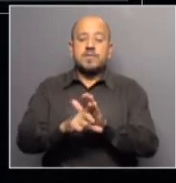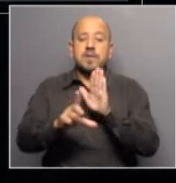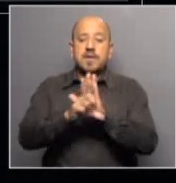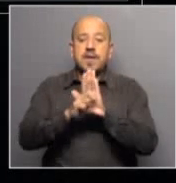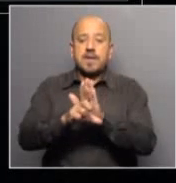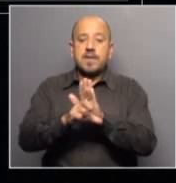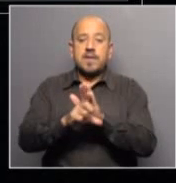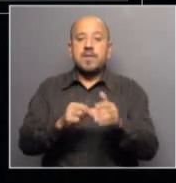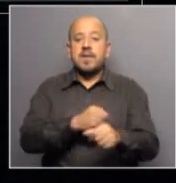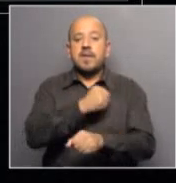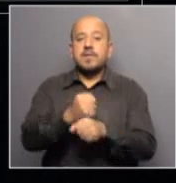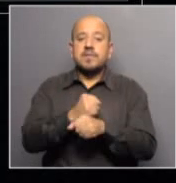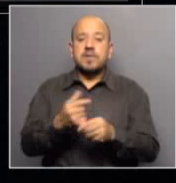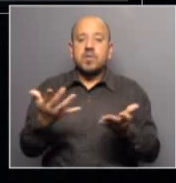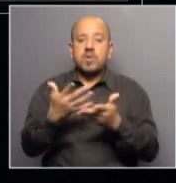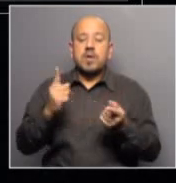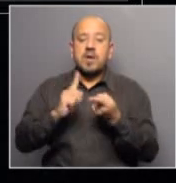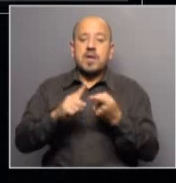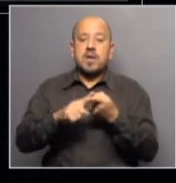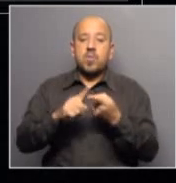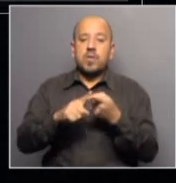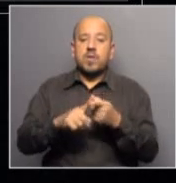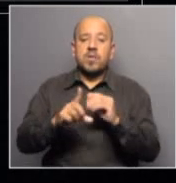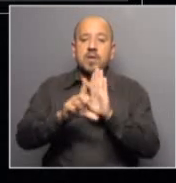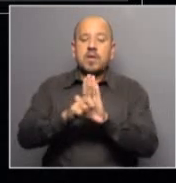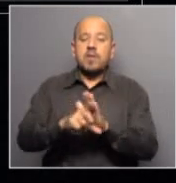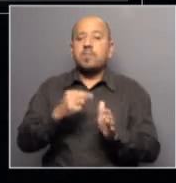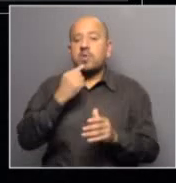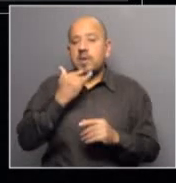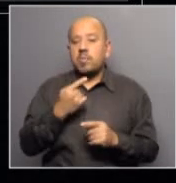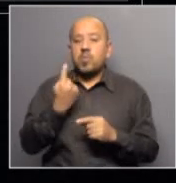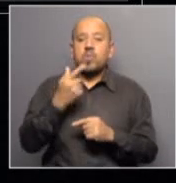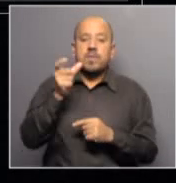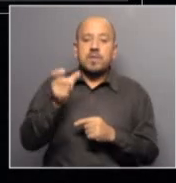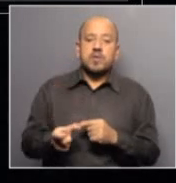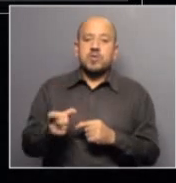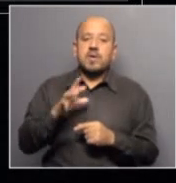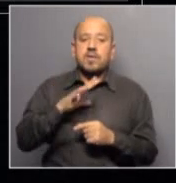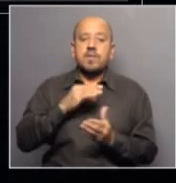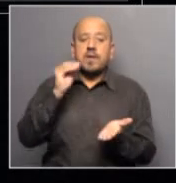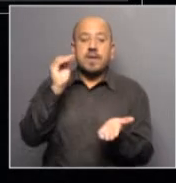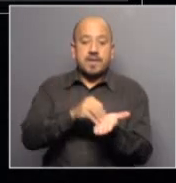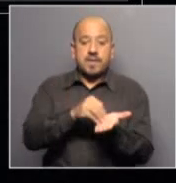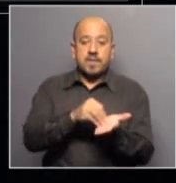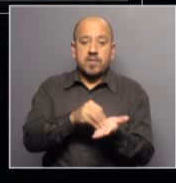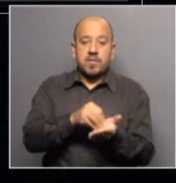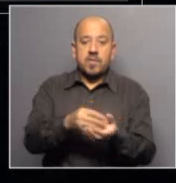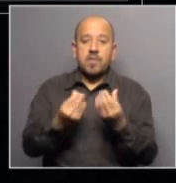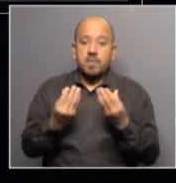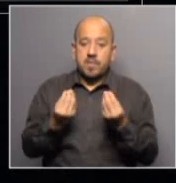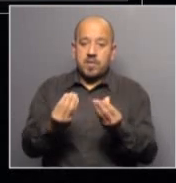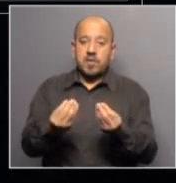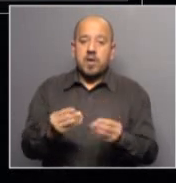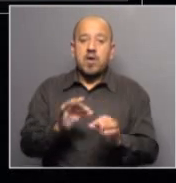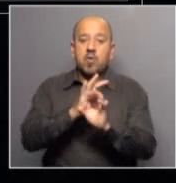se reguló hasta el momento, el acuerdo interpretativo de la ley es que si una persona estaba registrada y tenía una cantidad de plantas mayores,